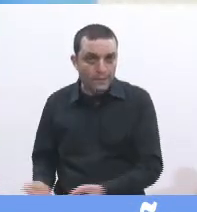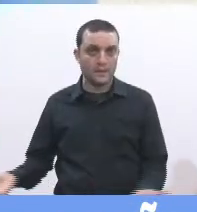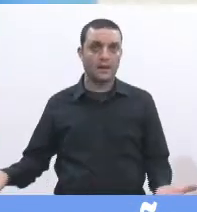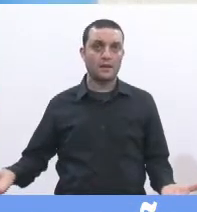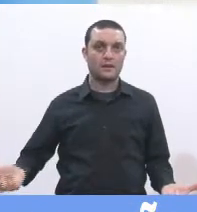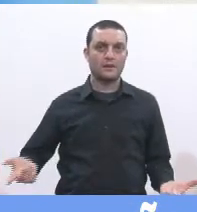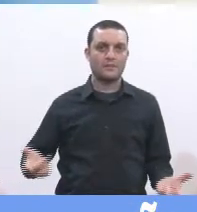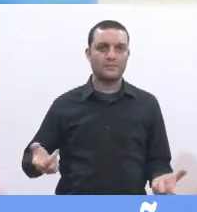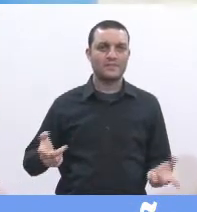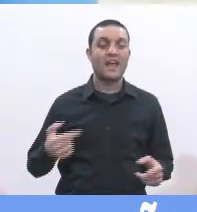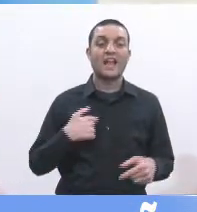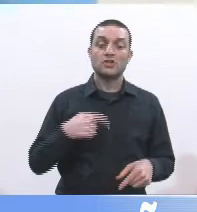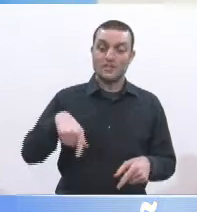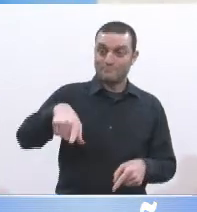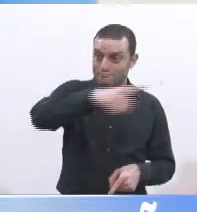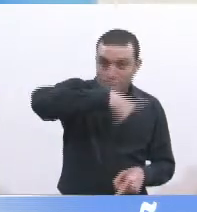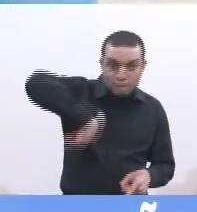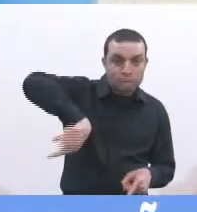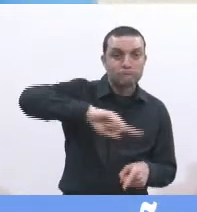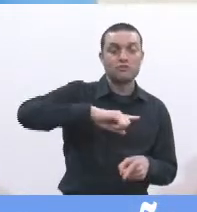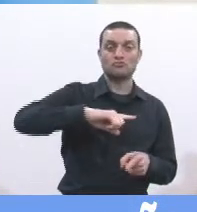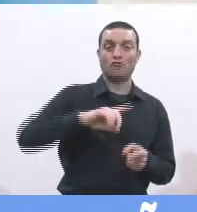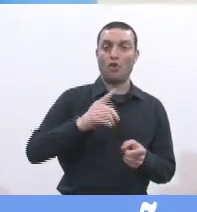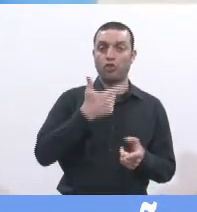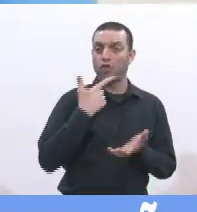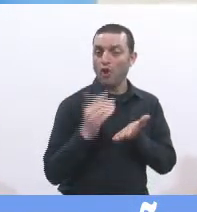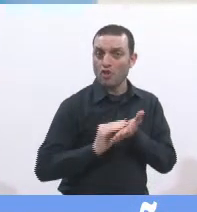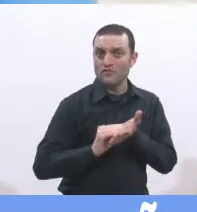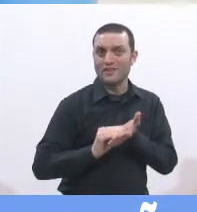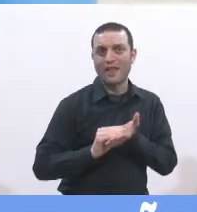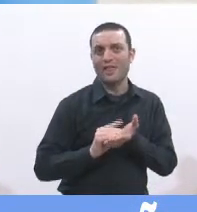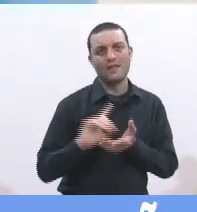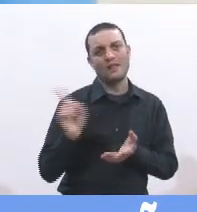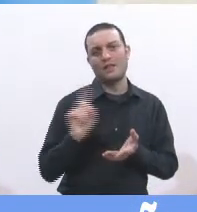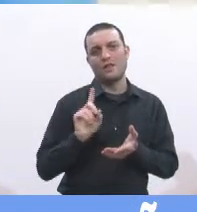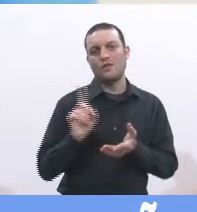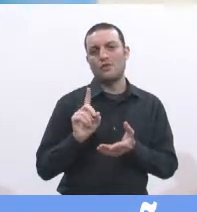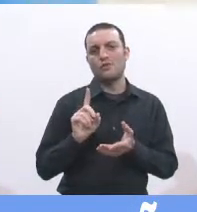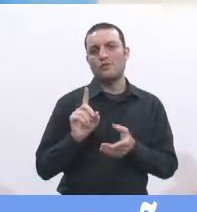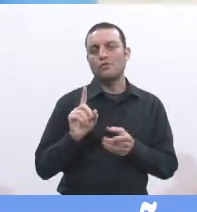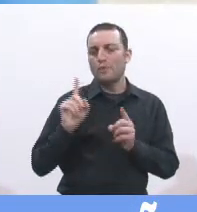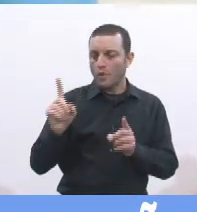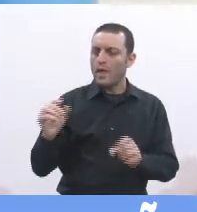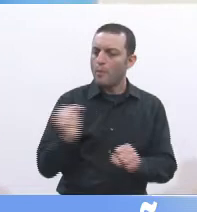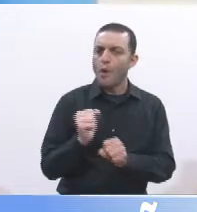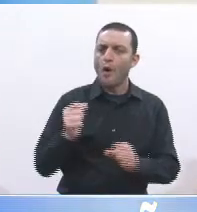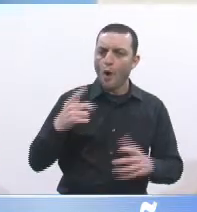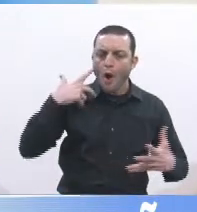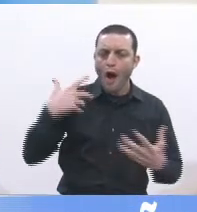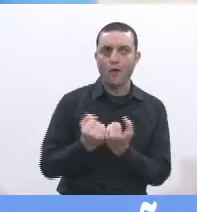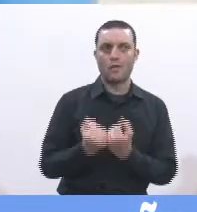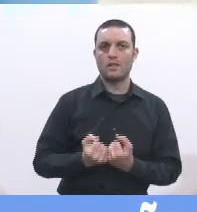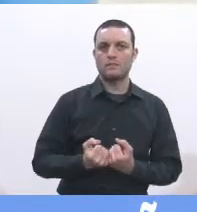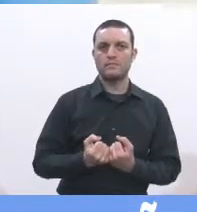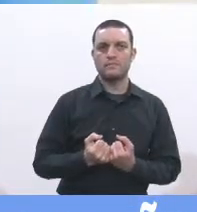convalidando y creando con este proyecto? Tierra del Fuego podría estar en la misma situación, en 2 minutos sacarle la plata. ¿Ese es el federalismo que